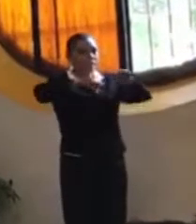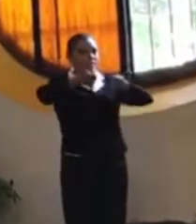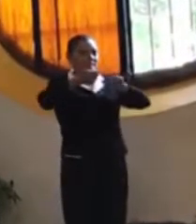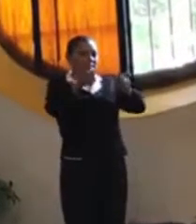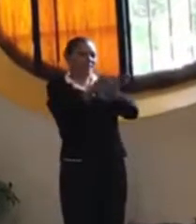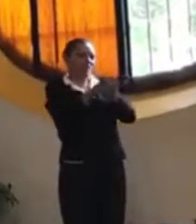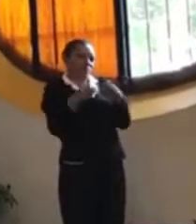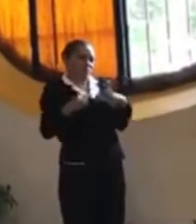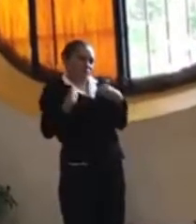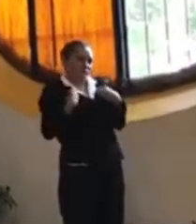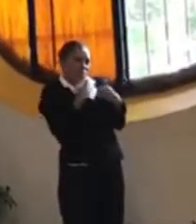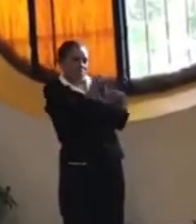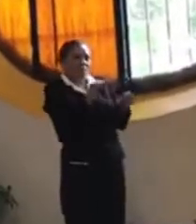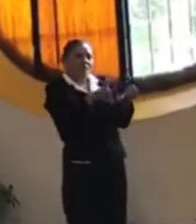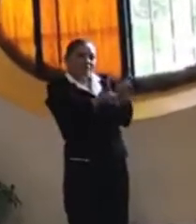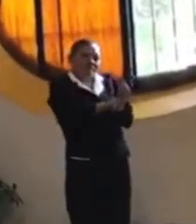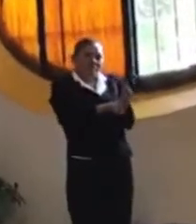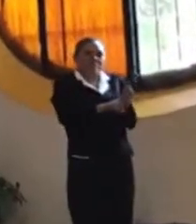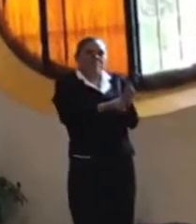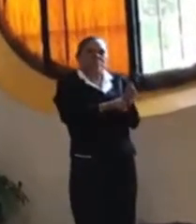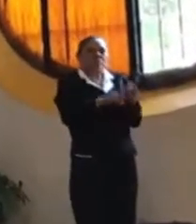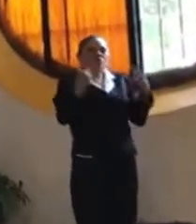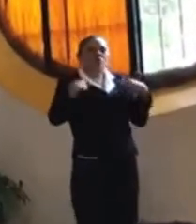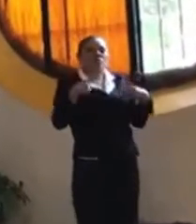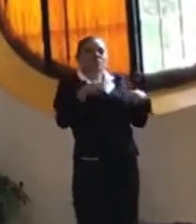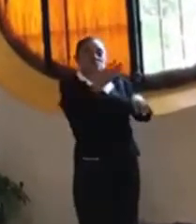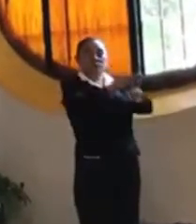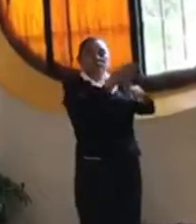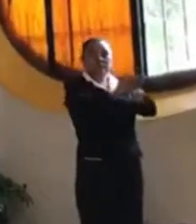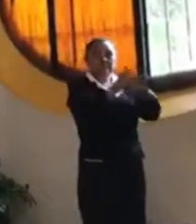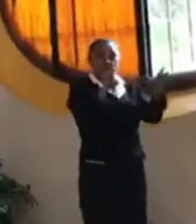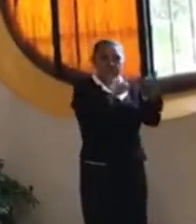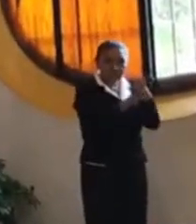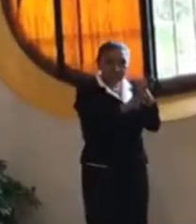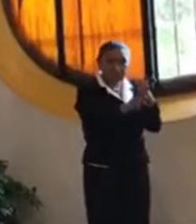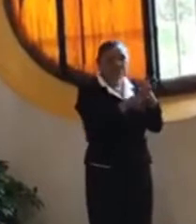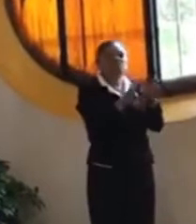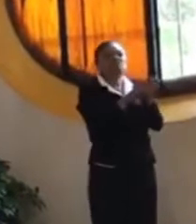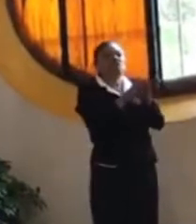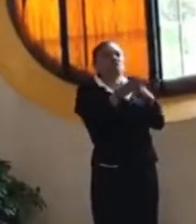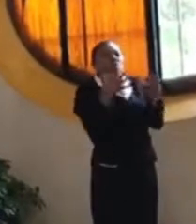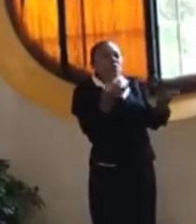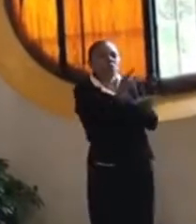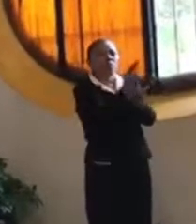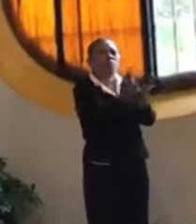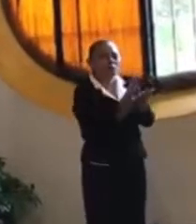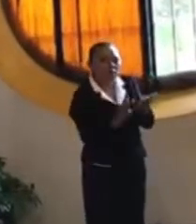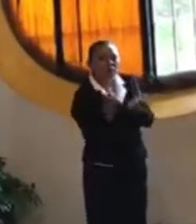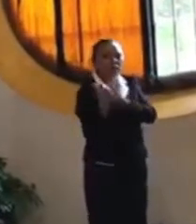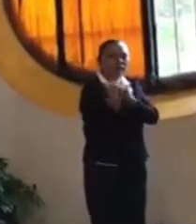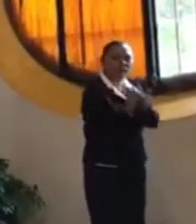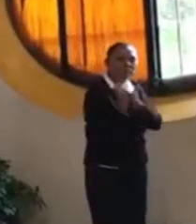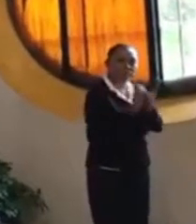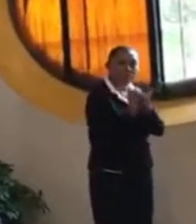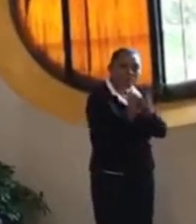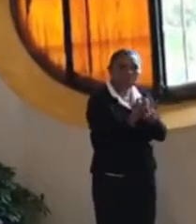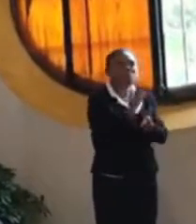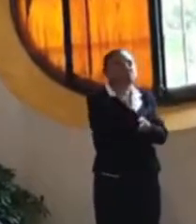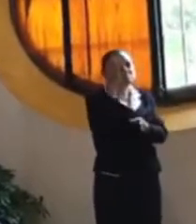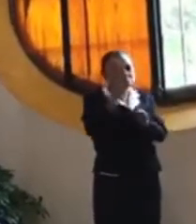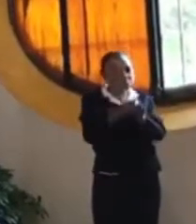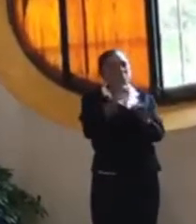la reinserción social, en el manejo de los reclusos y en la posibilidad de